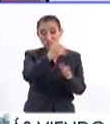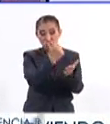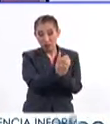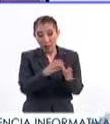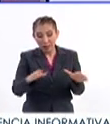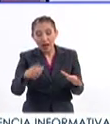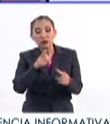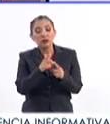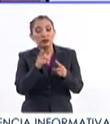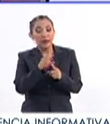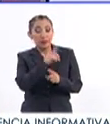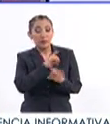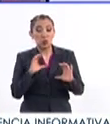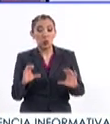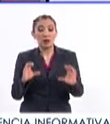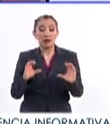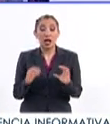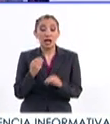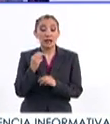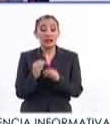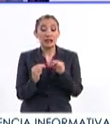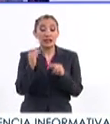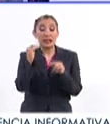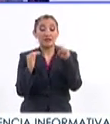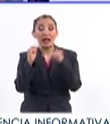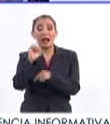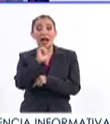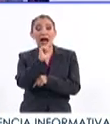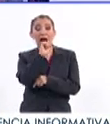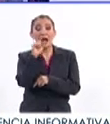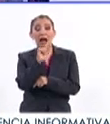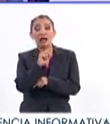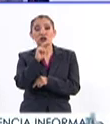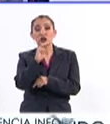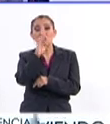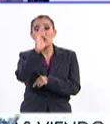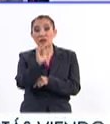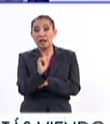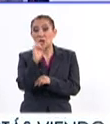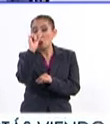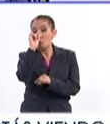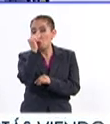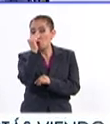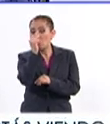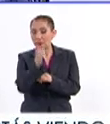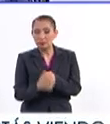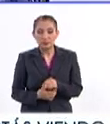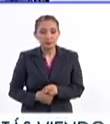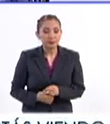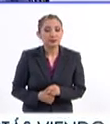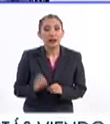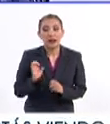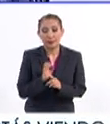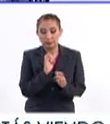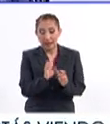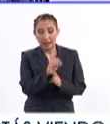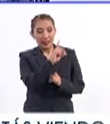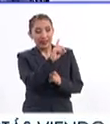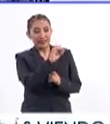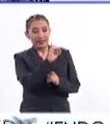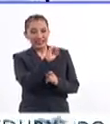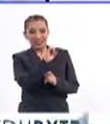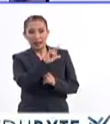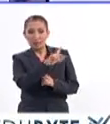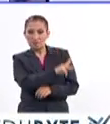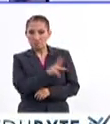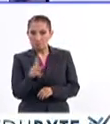metrópolis, en donde tenemos que cuidar un grado de baja contaminación. En el caso del diésel es